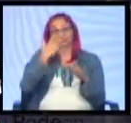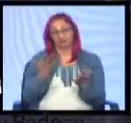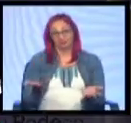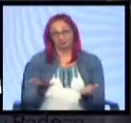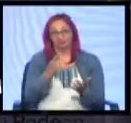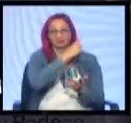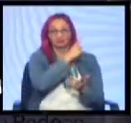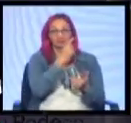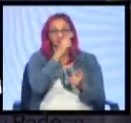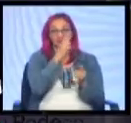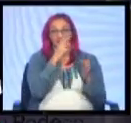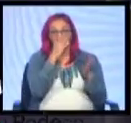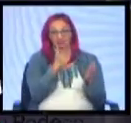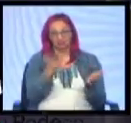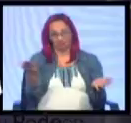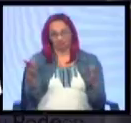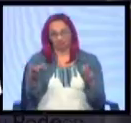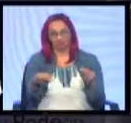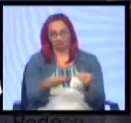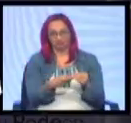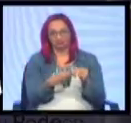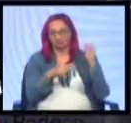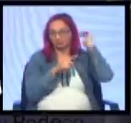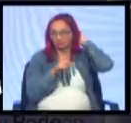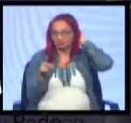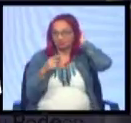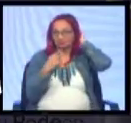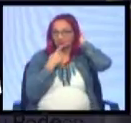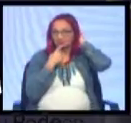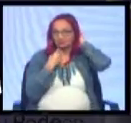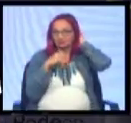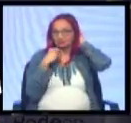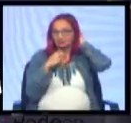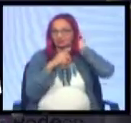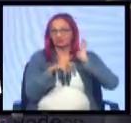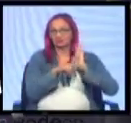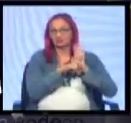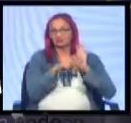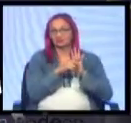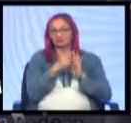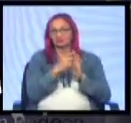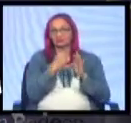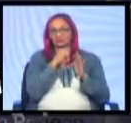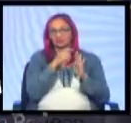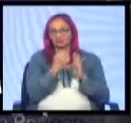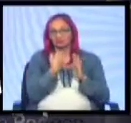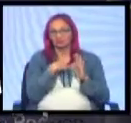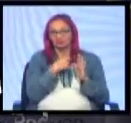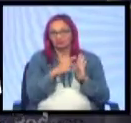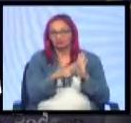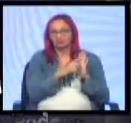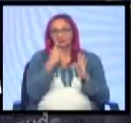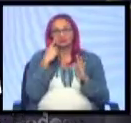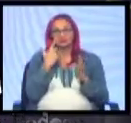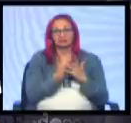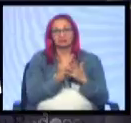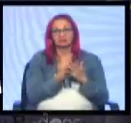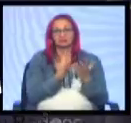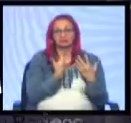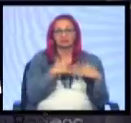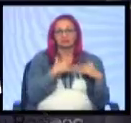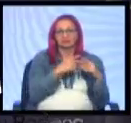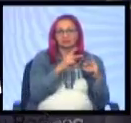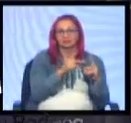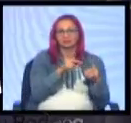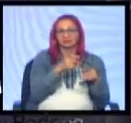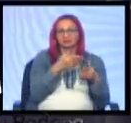es para costarricenses, además de eso, dice, venden lotería ilegal, faltando a nuestras leyes y mordiendo la mano a